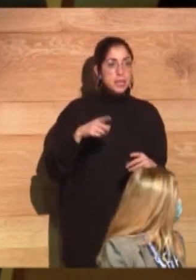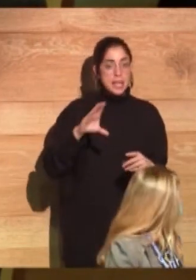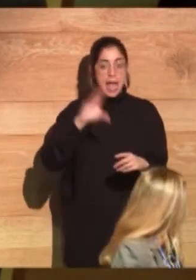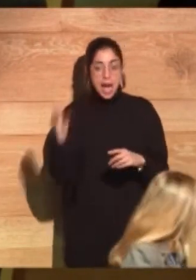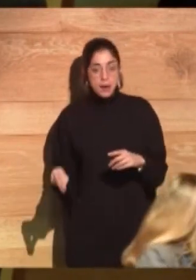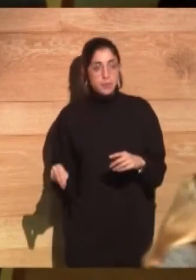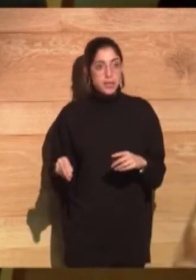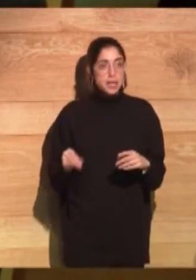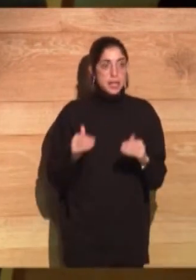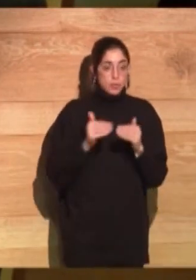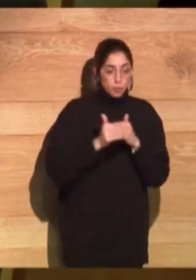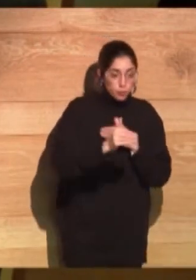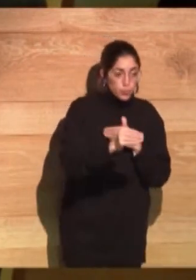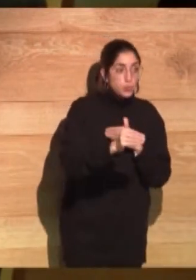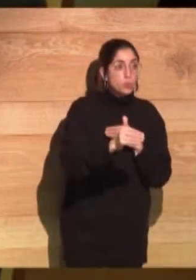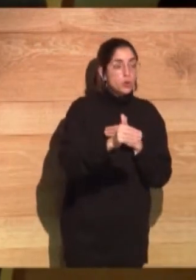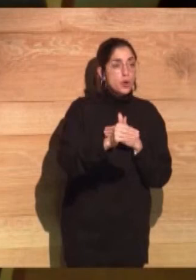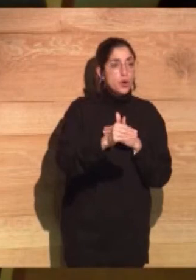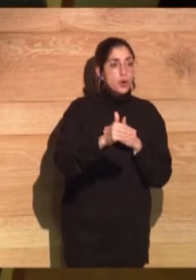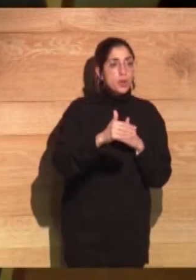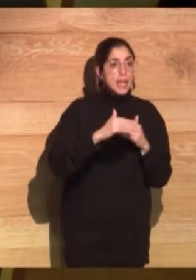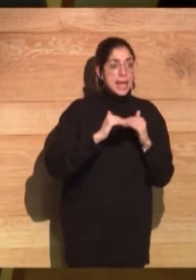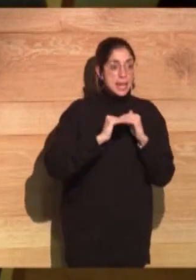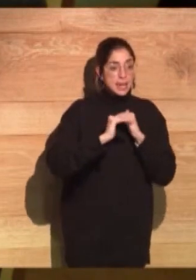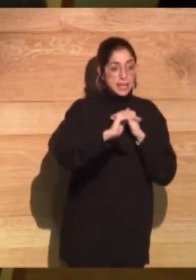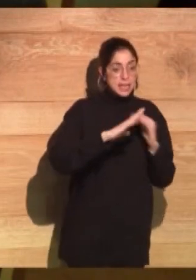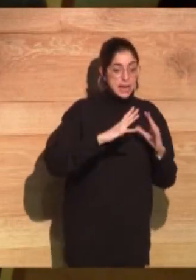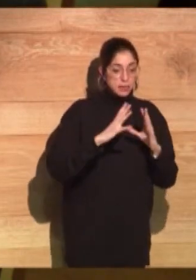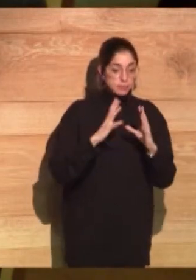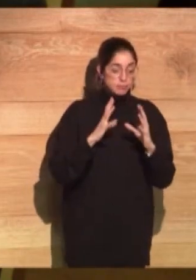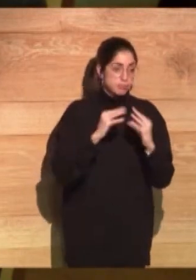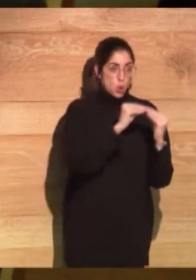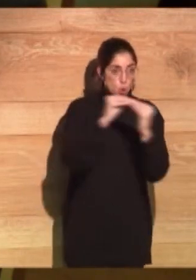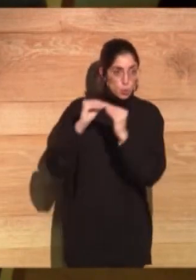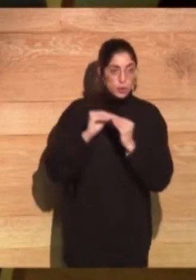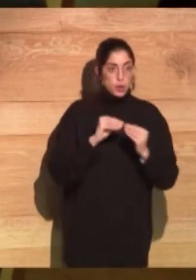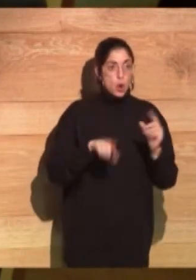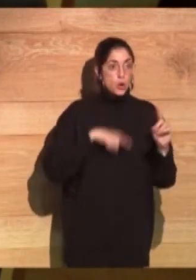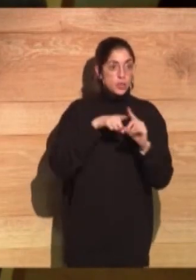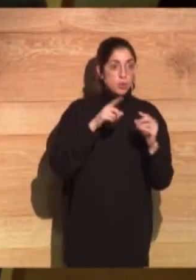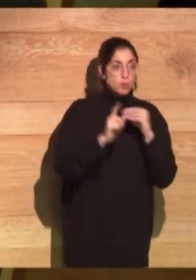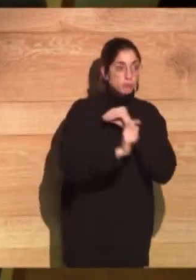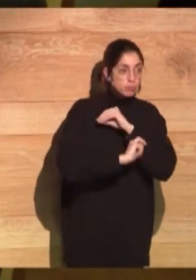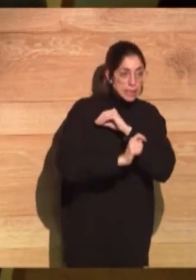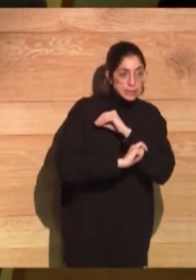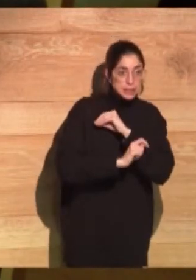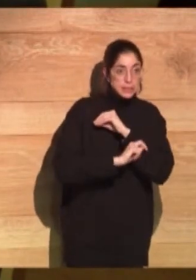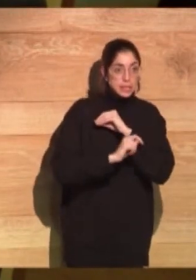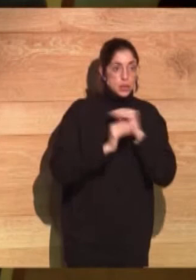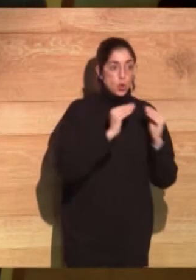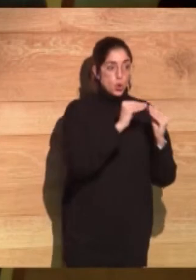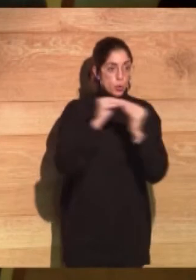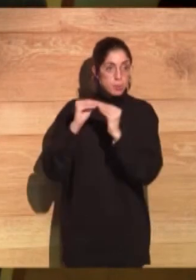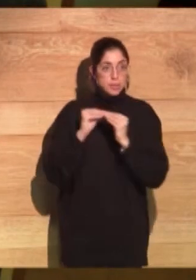los próximos años de adoptar una línea común para tener una estrategia compartida con todos los países del continente y